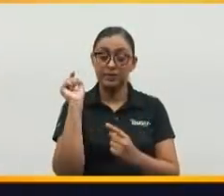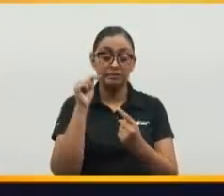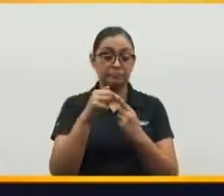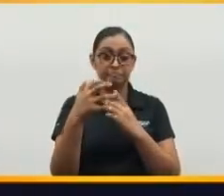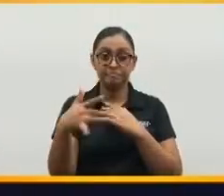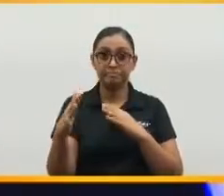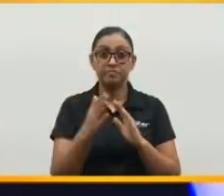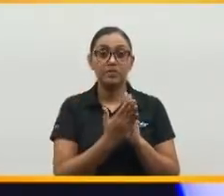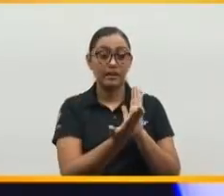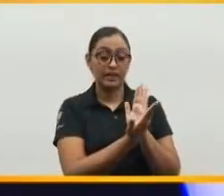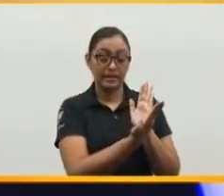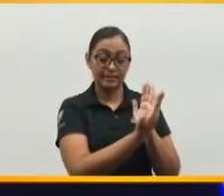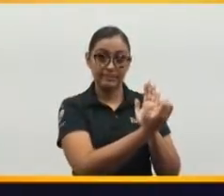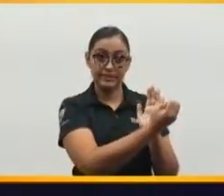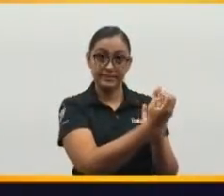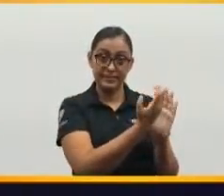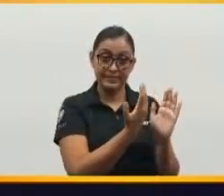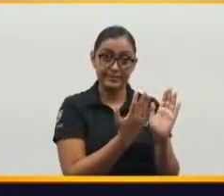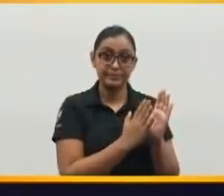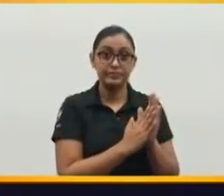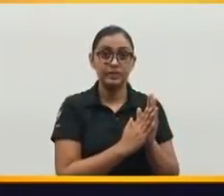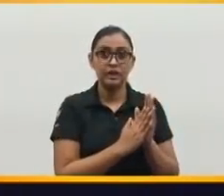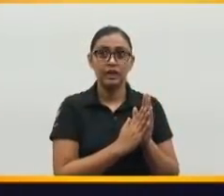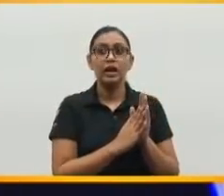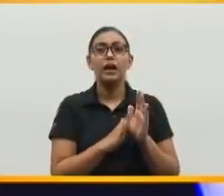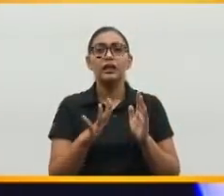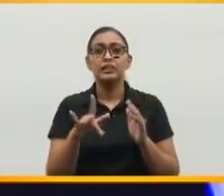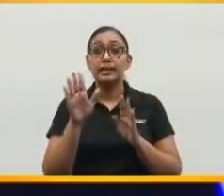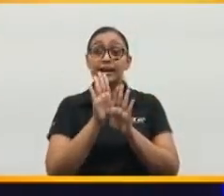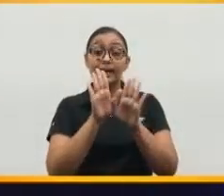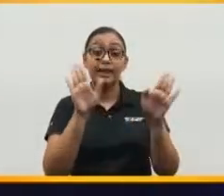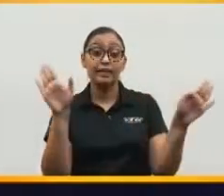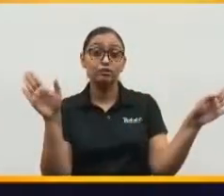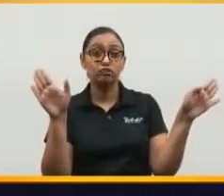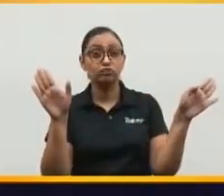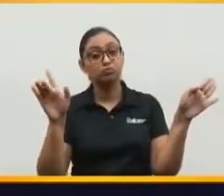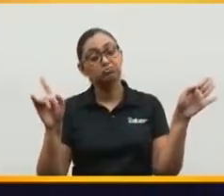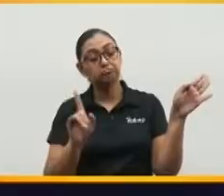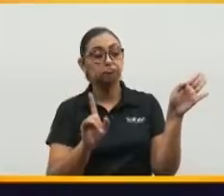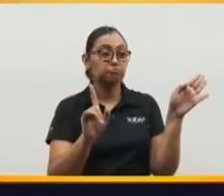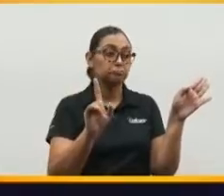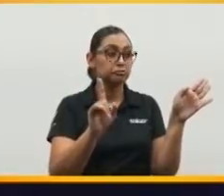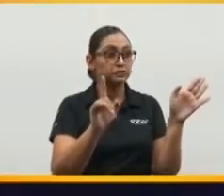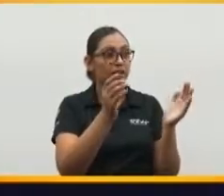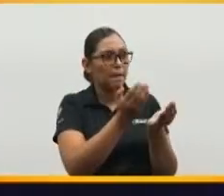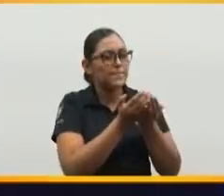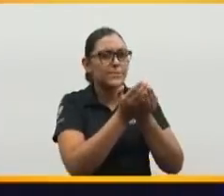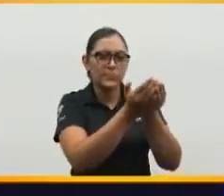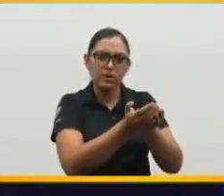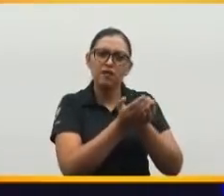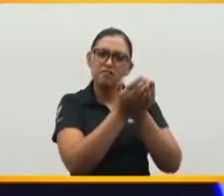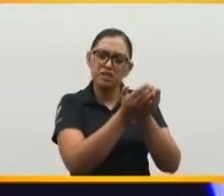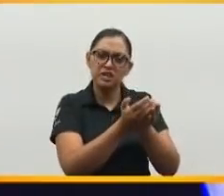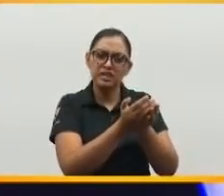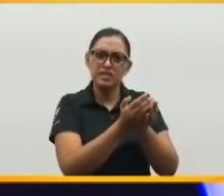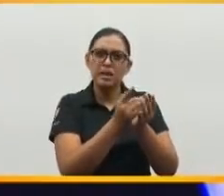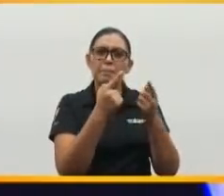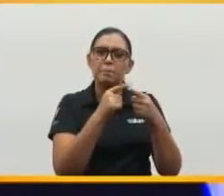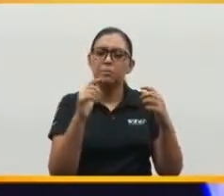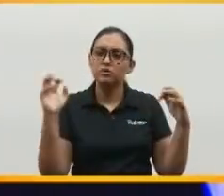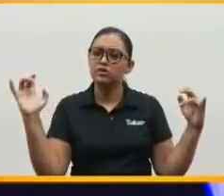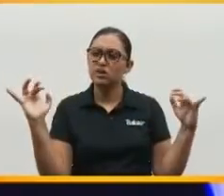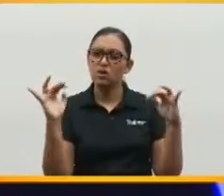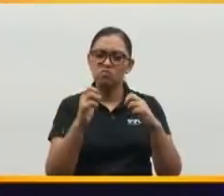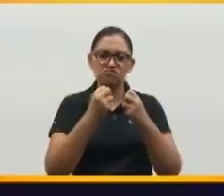en el nombre del Padre, el Hijo y el Espíritu Santo, dice: "Pasando otra vez Jesús en una barca a la orilla o a la otra orilla, se reunió alrededor de él una